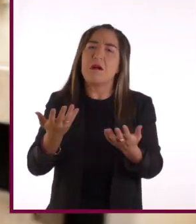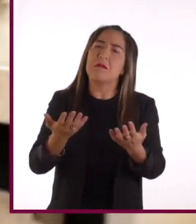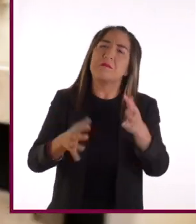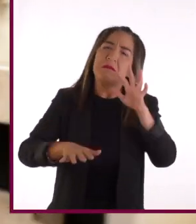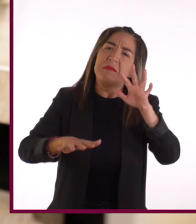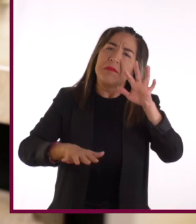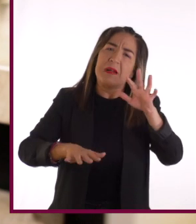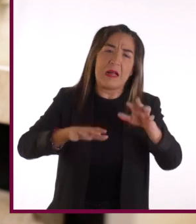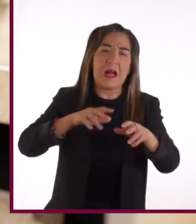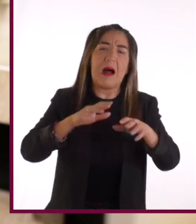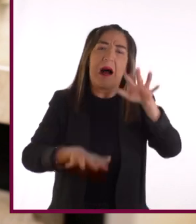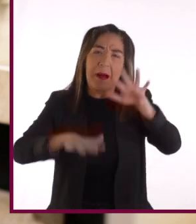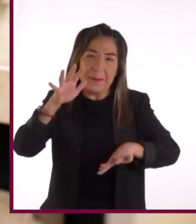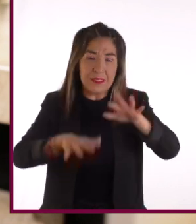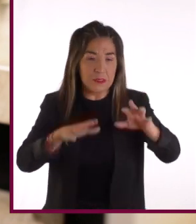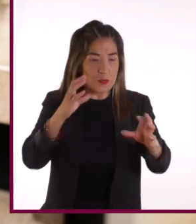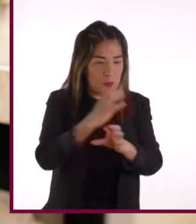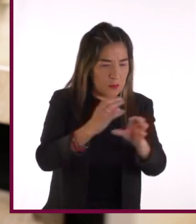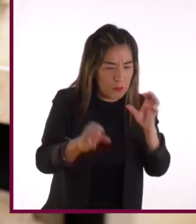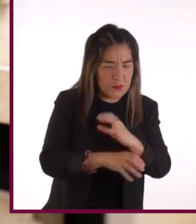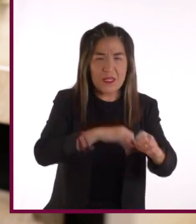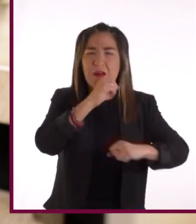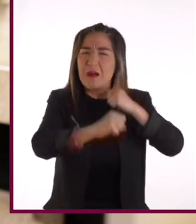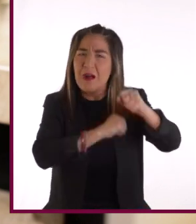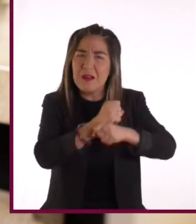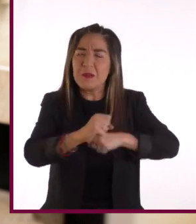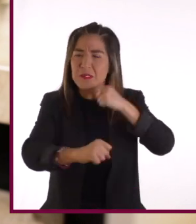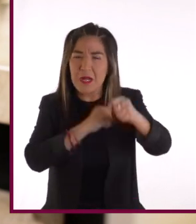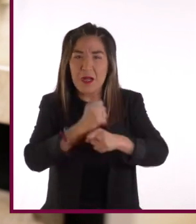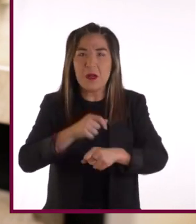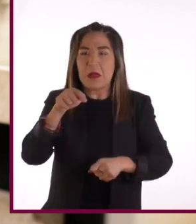se desarrollan las matemáticas y años, siglos después,